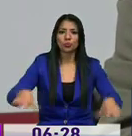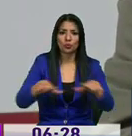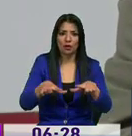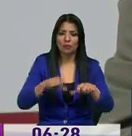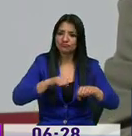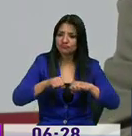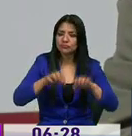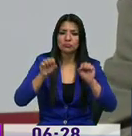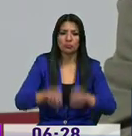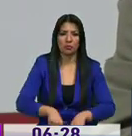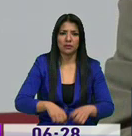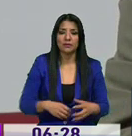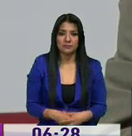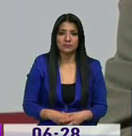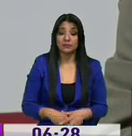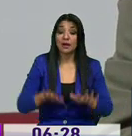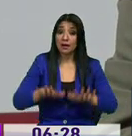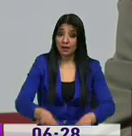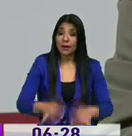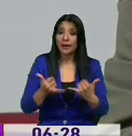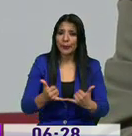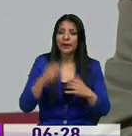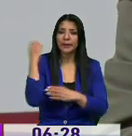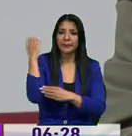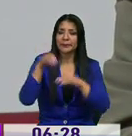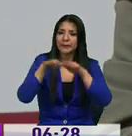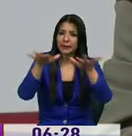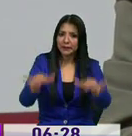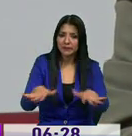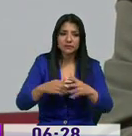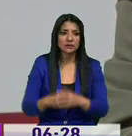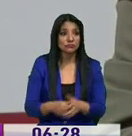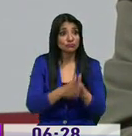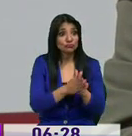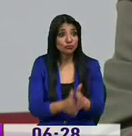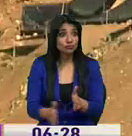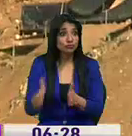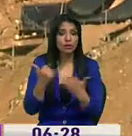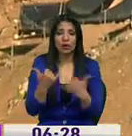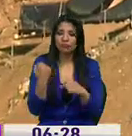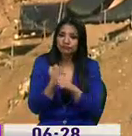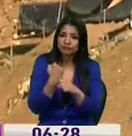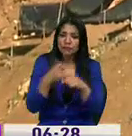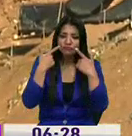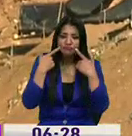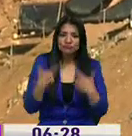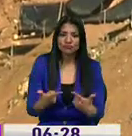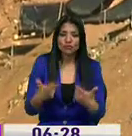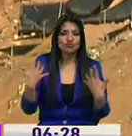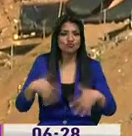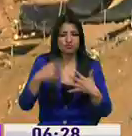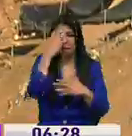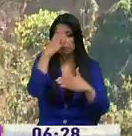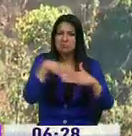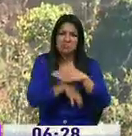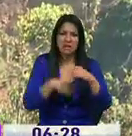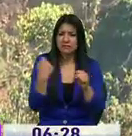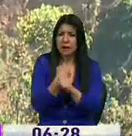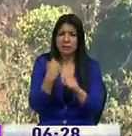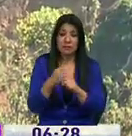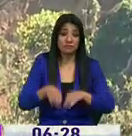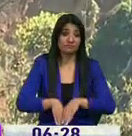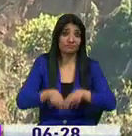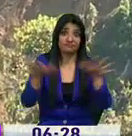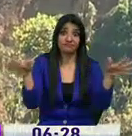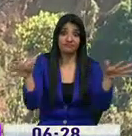en un estado de excepción y durante todo ese período estaremos trabajando una fiebre minera que atravesó todas las barreras